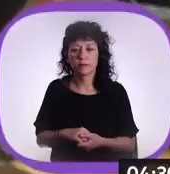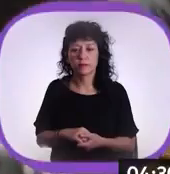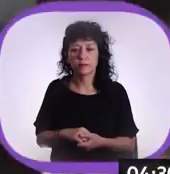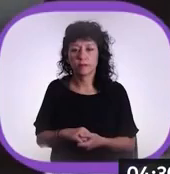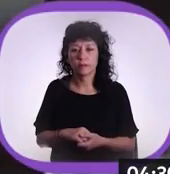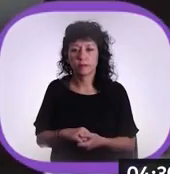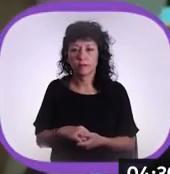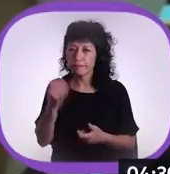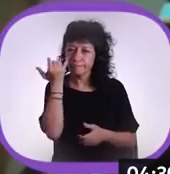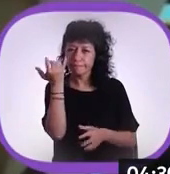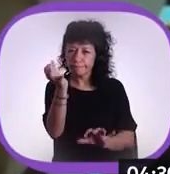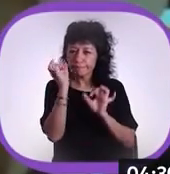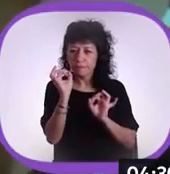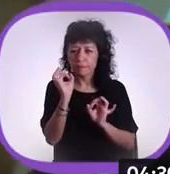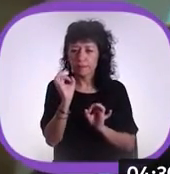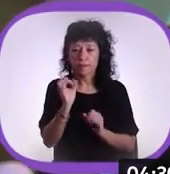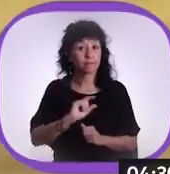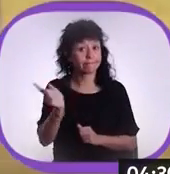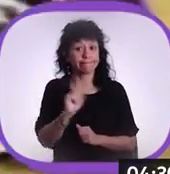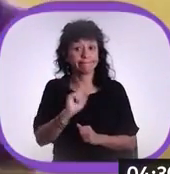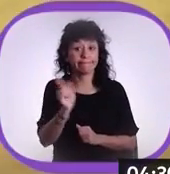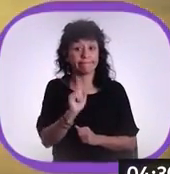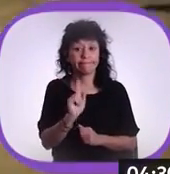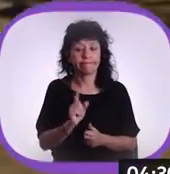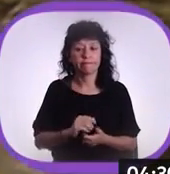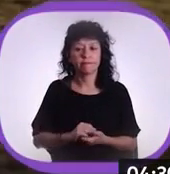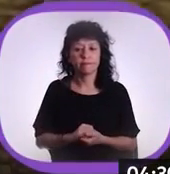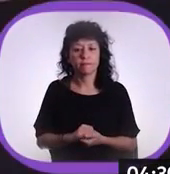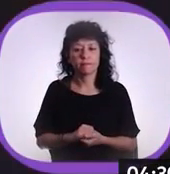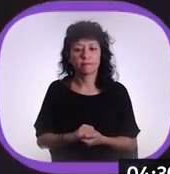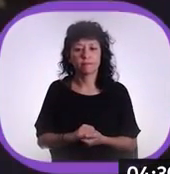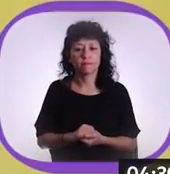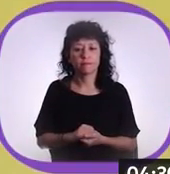¡Ya está hecho! ¡No del todo!